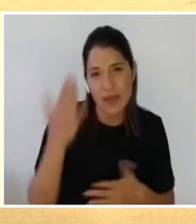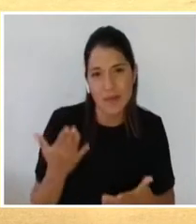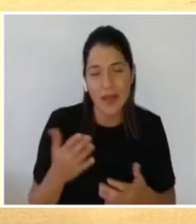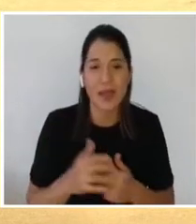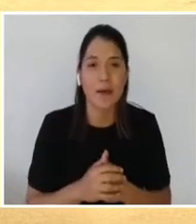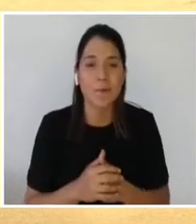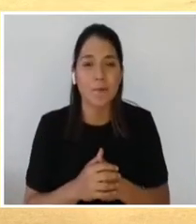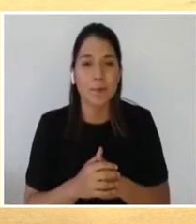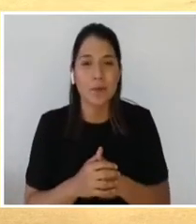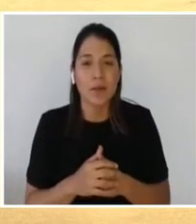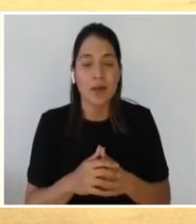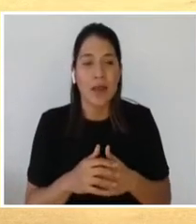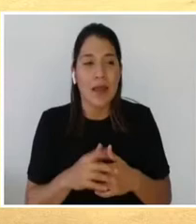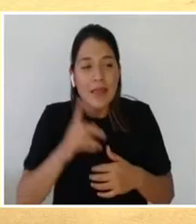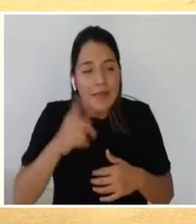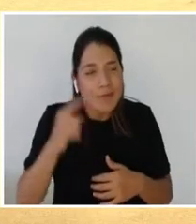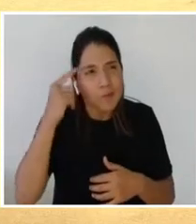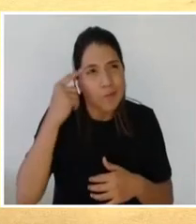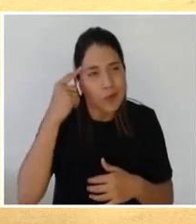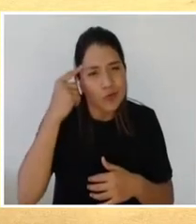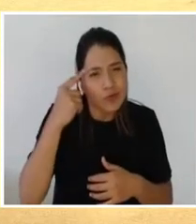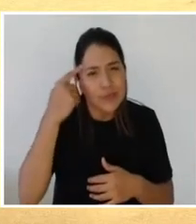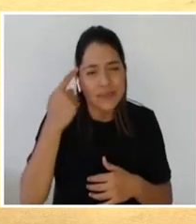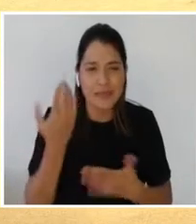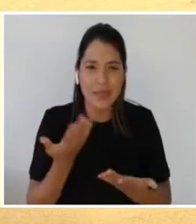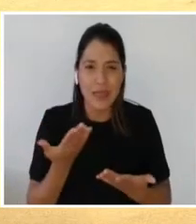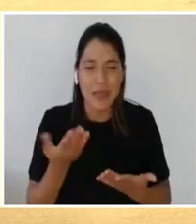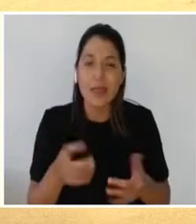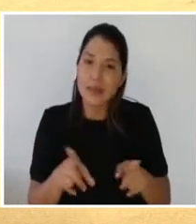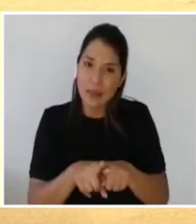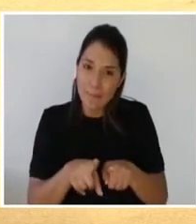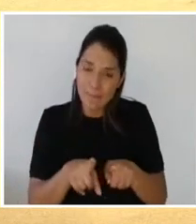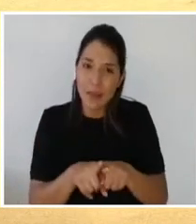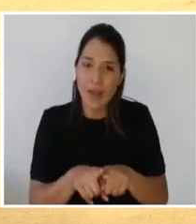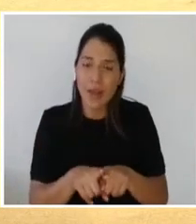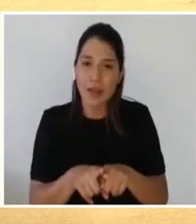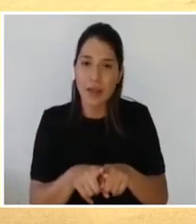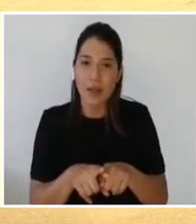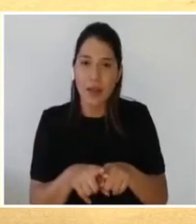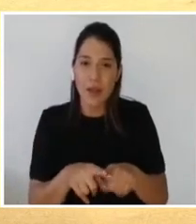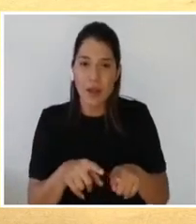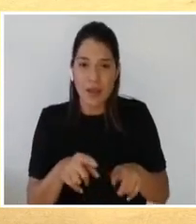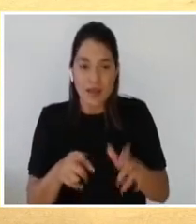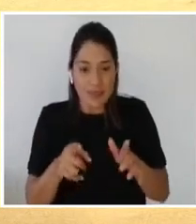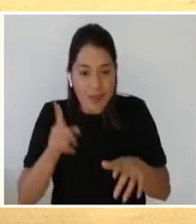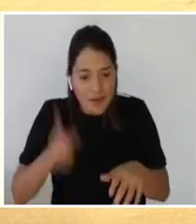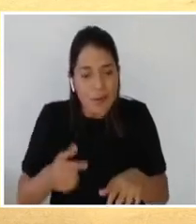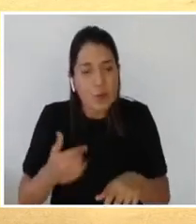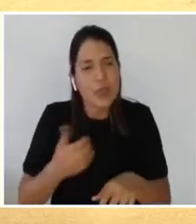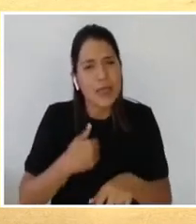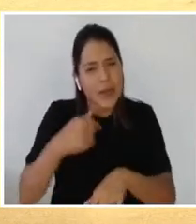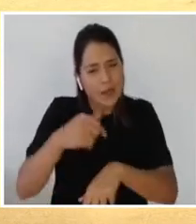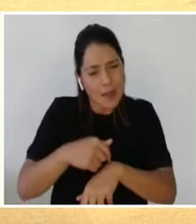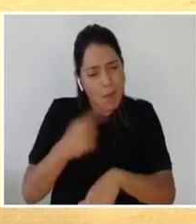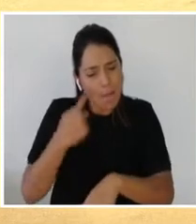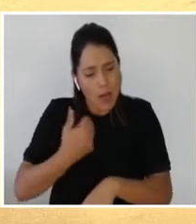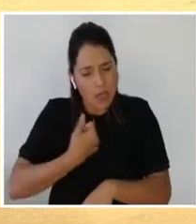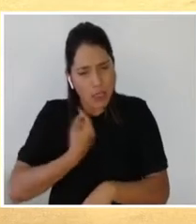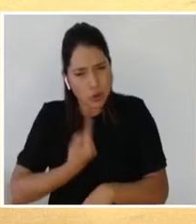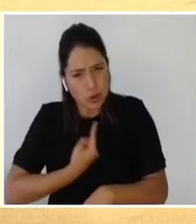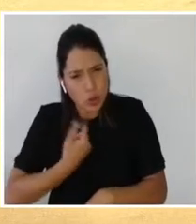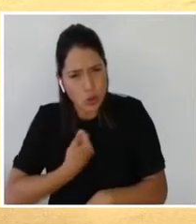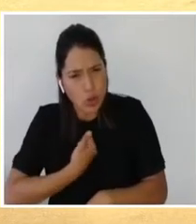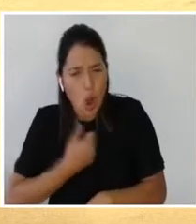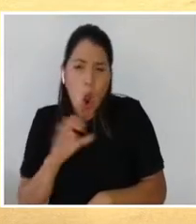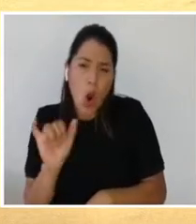que hay que ser consciente que también uno merece ese tiempito a solas, o ese tiempito como mamá, también